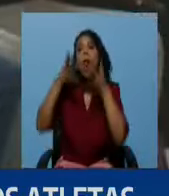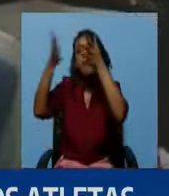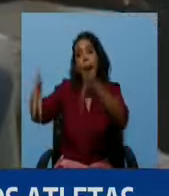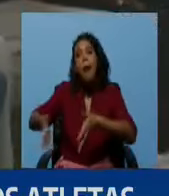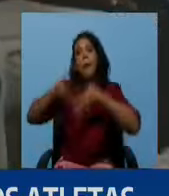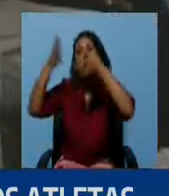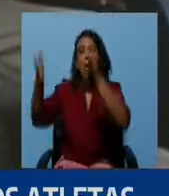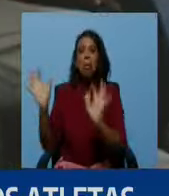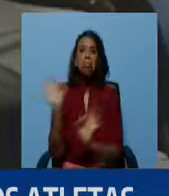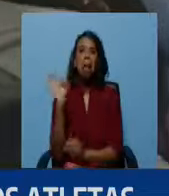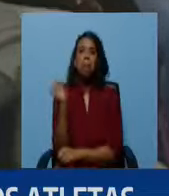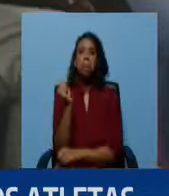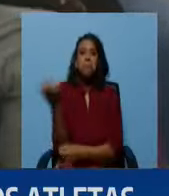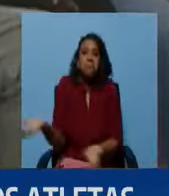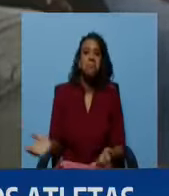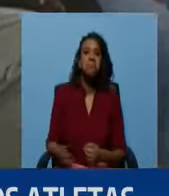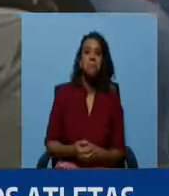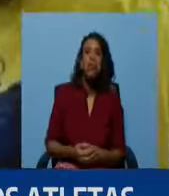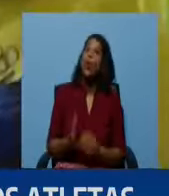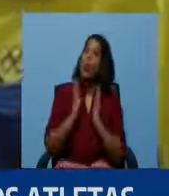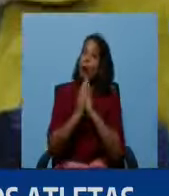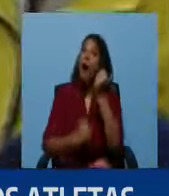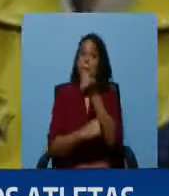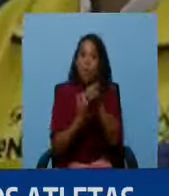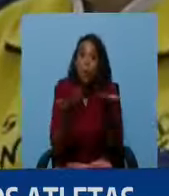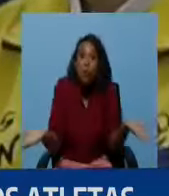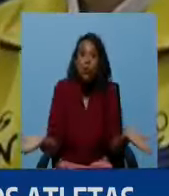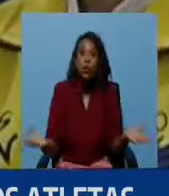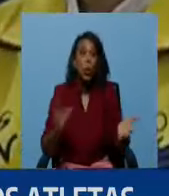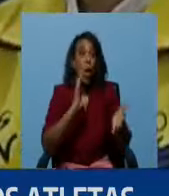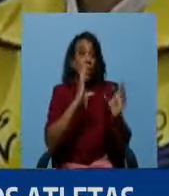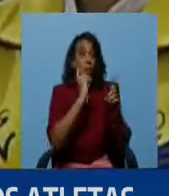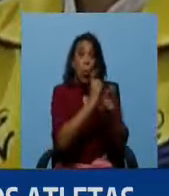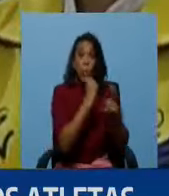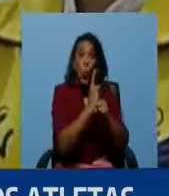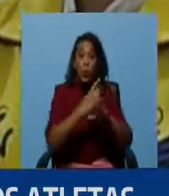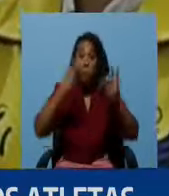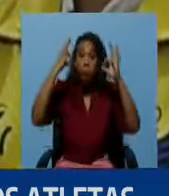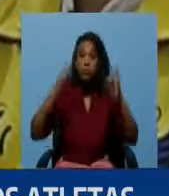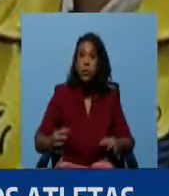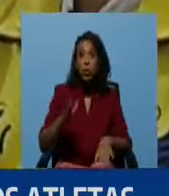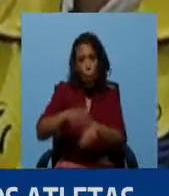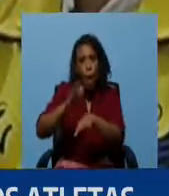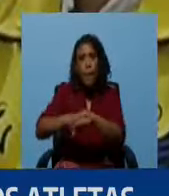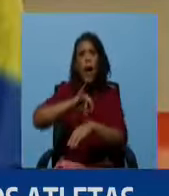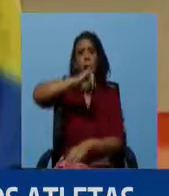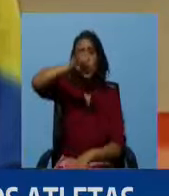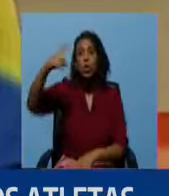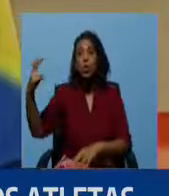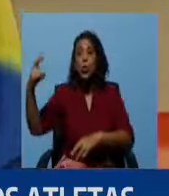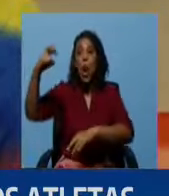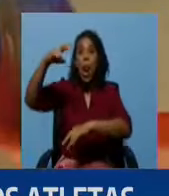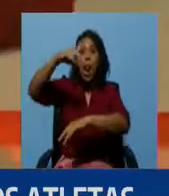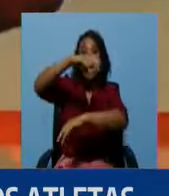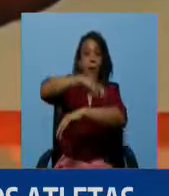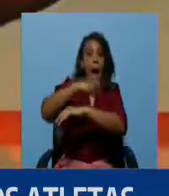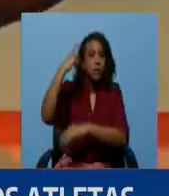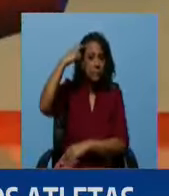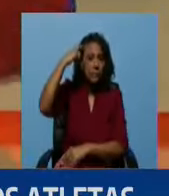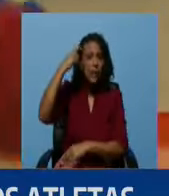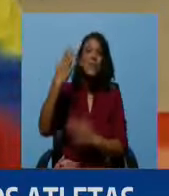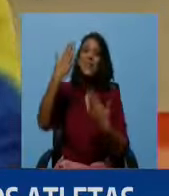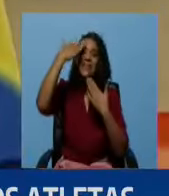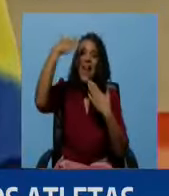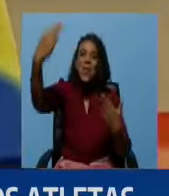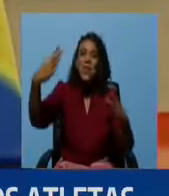veces y no se ha hecho. Yo pido apoyo a los atletas de alta competencia. La otra vez hablé con Yulimar. Vamos a darle un saludo a